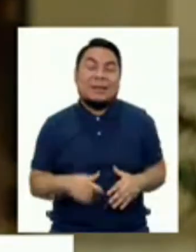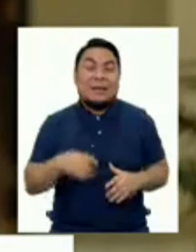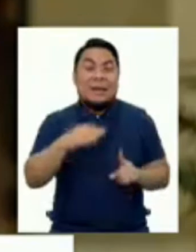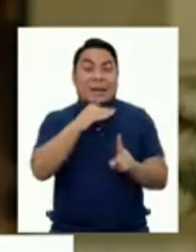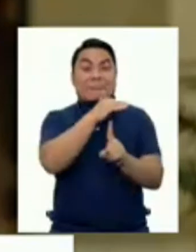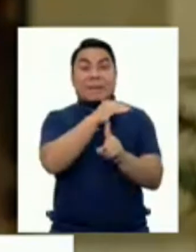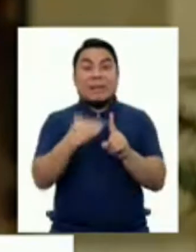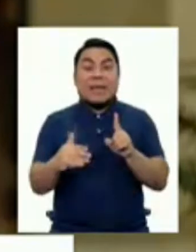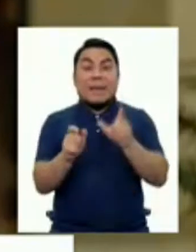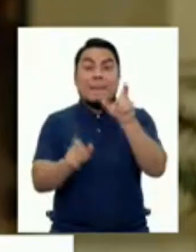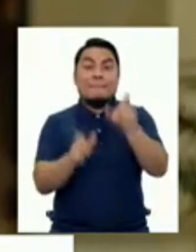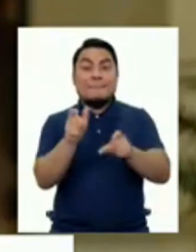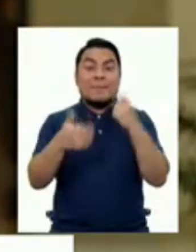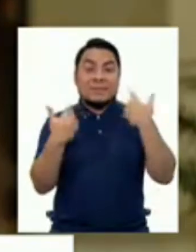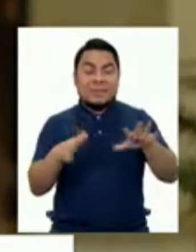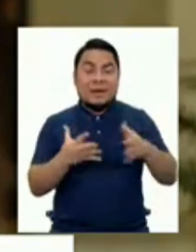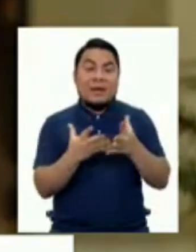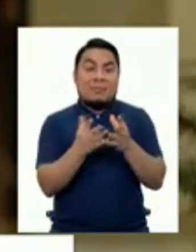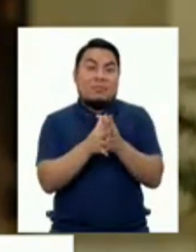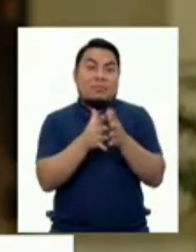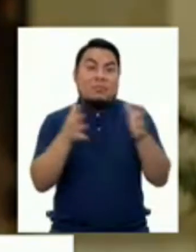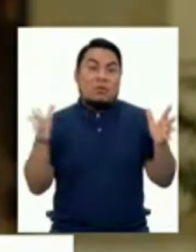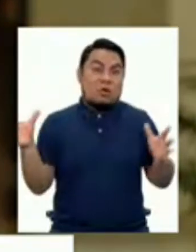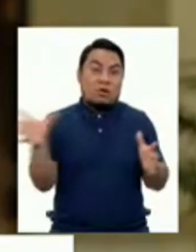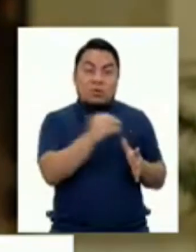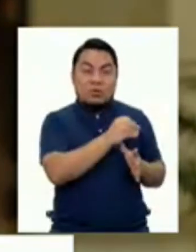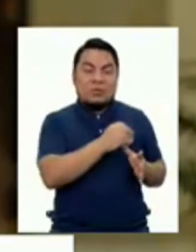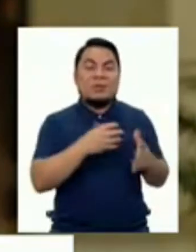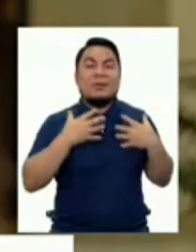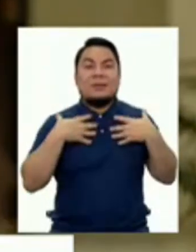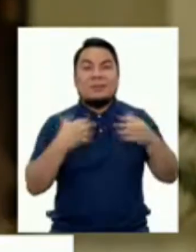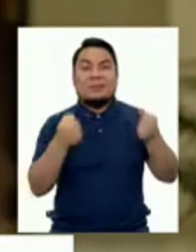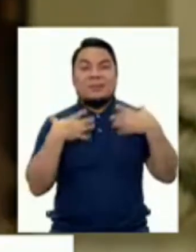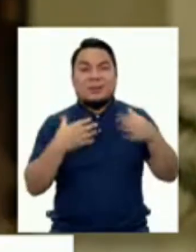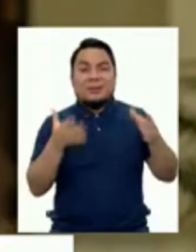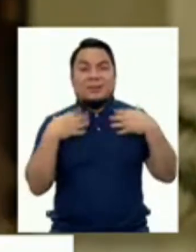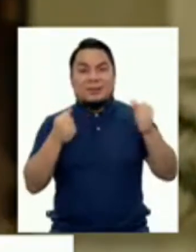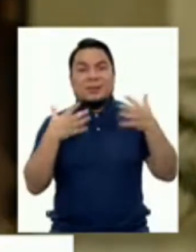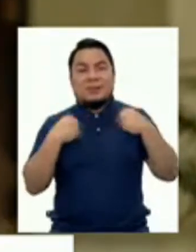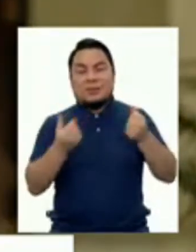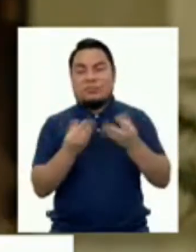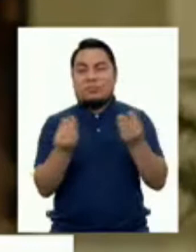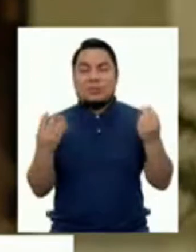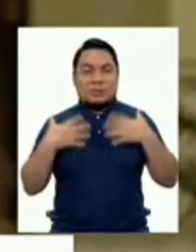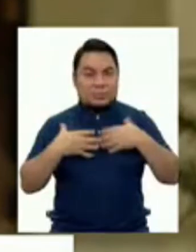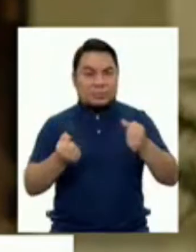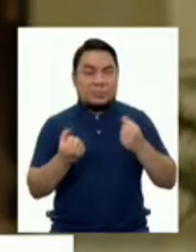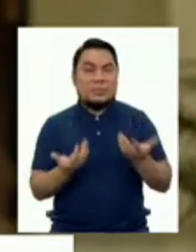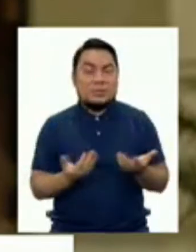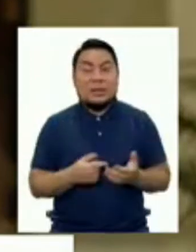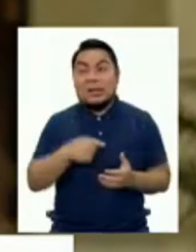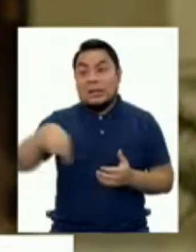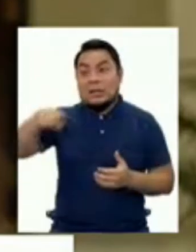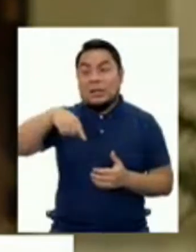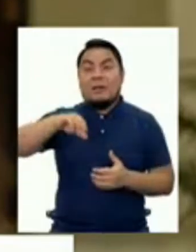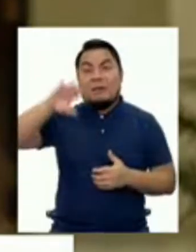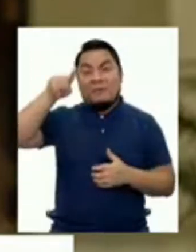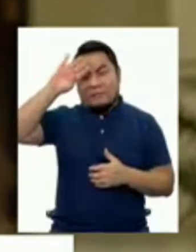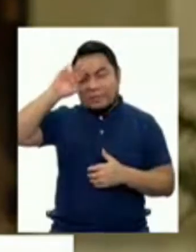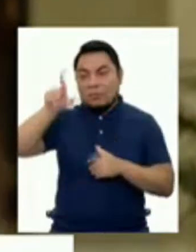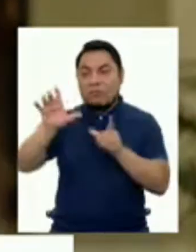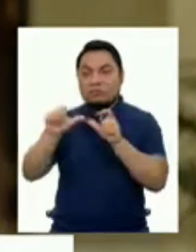mitad de casos totales eran recuperados respecto a los casos que todavía están